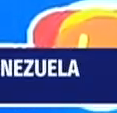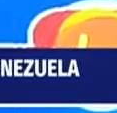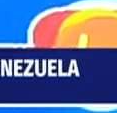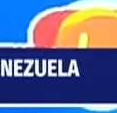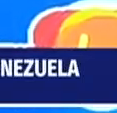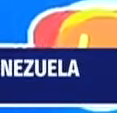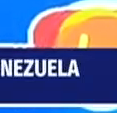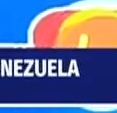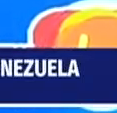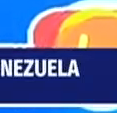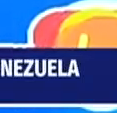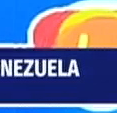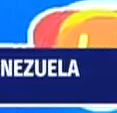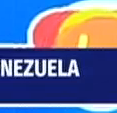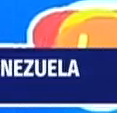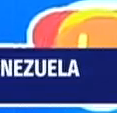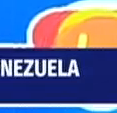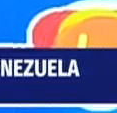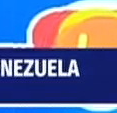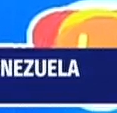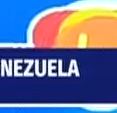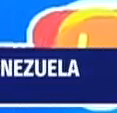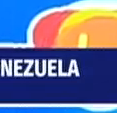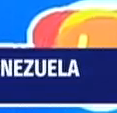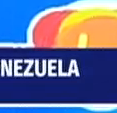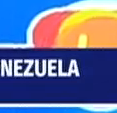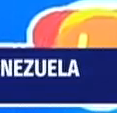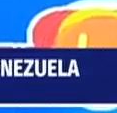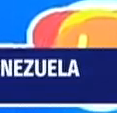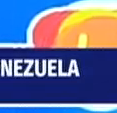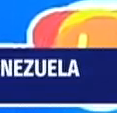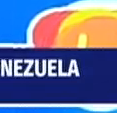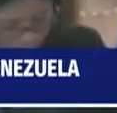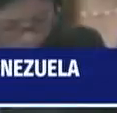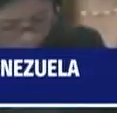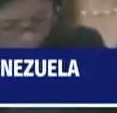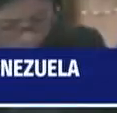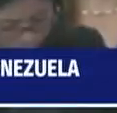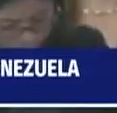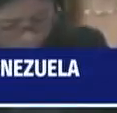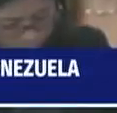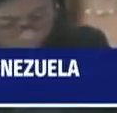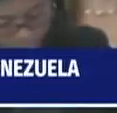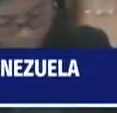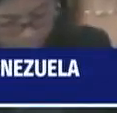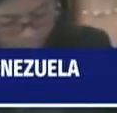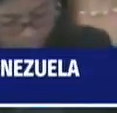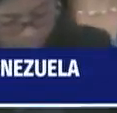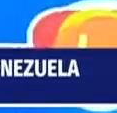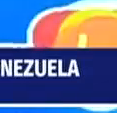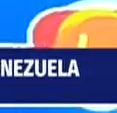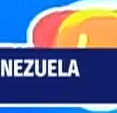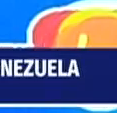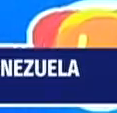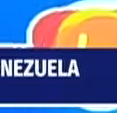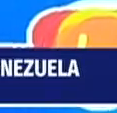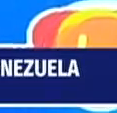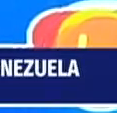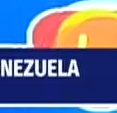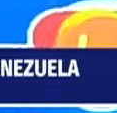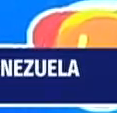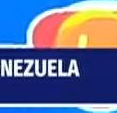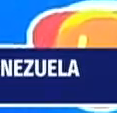de esta FICBEN 2018. Gracias, Héctor. Muchísimas gracias. El gobernador Jorge Luis